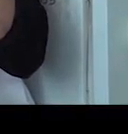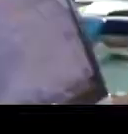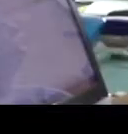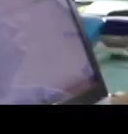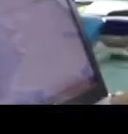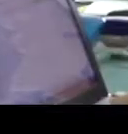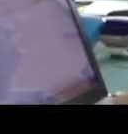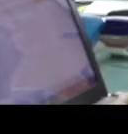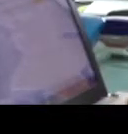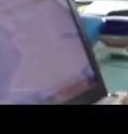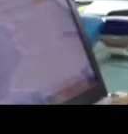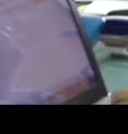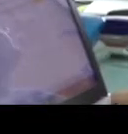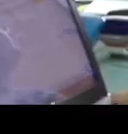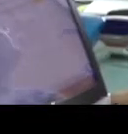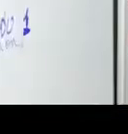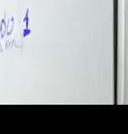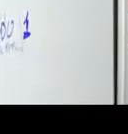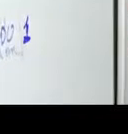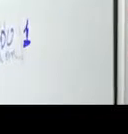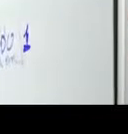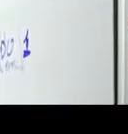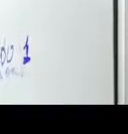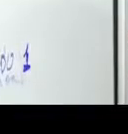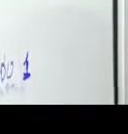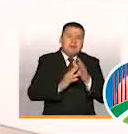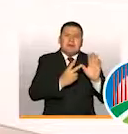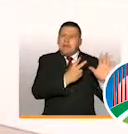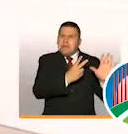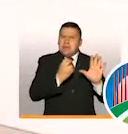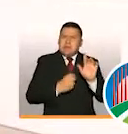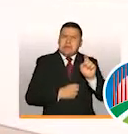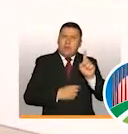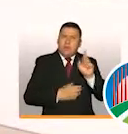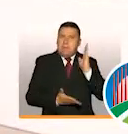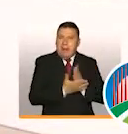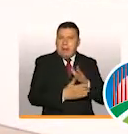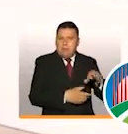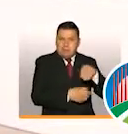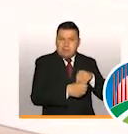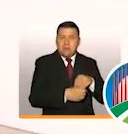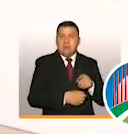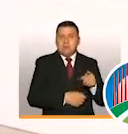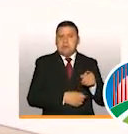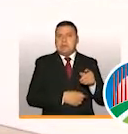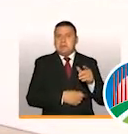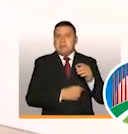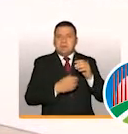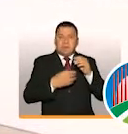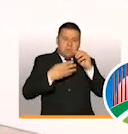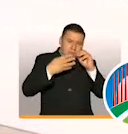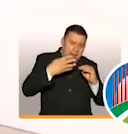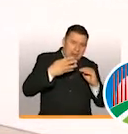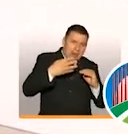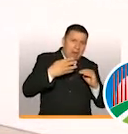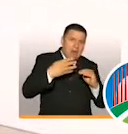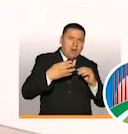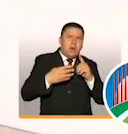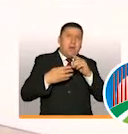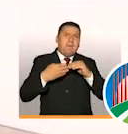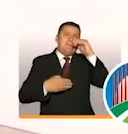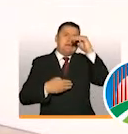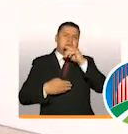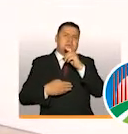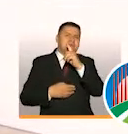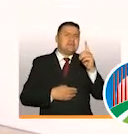contra la pandemia en cuanto a las cifras de kobe en 761 casos poner por debajo de la media nacional que está por